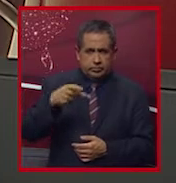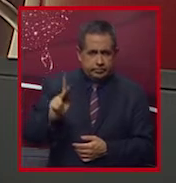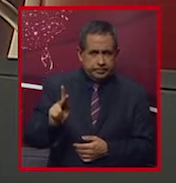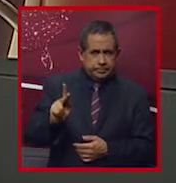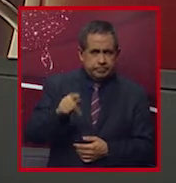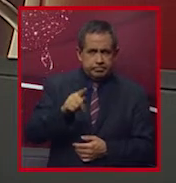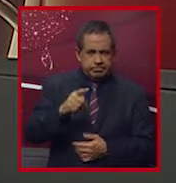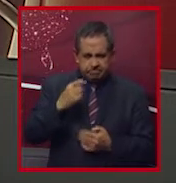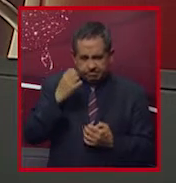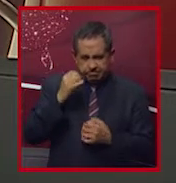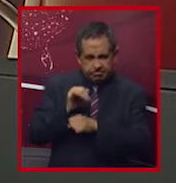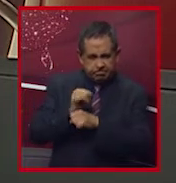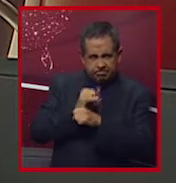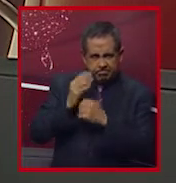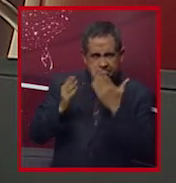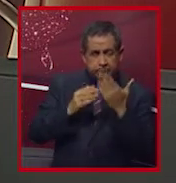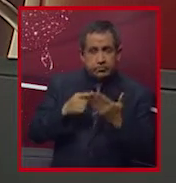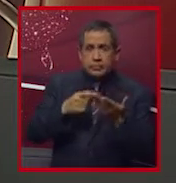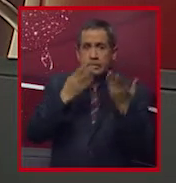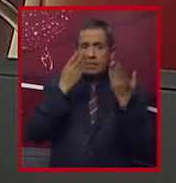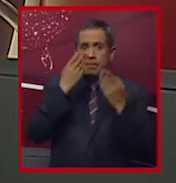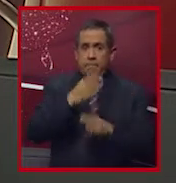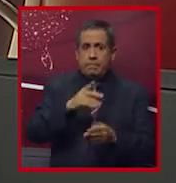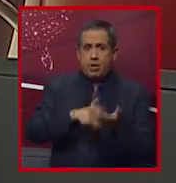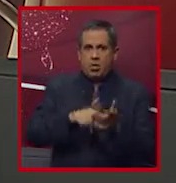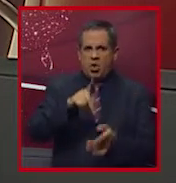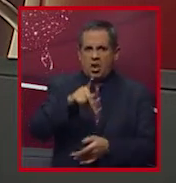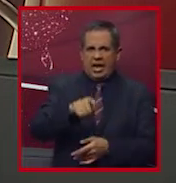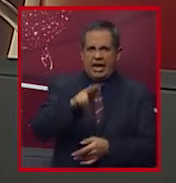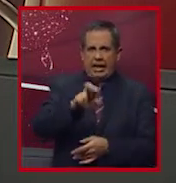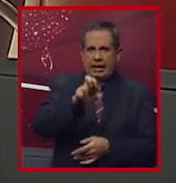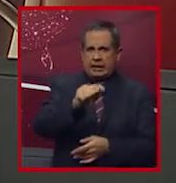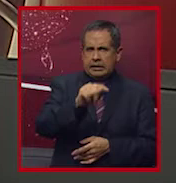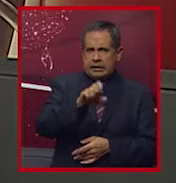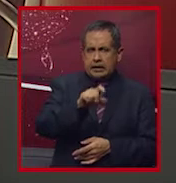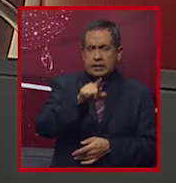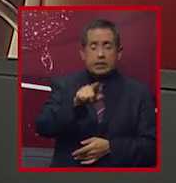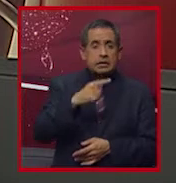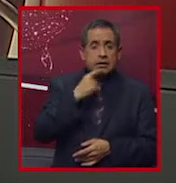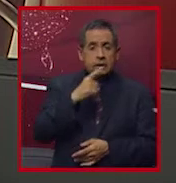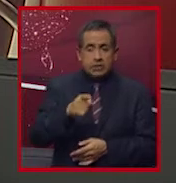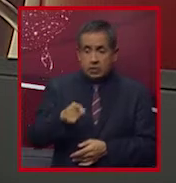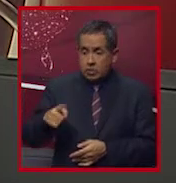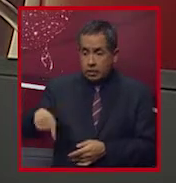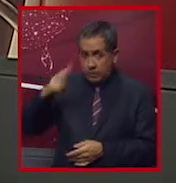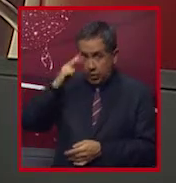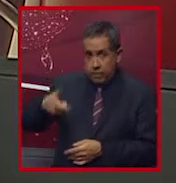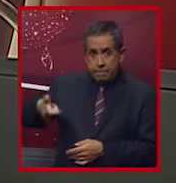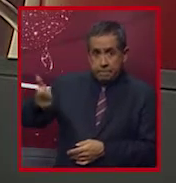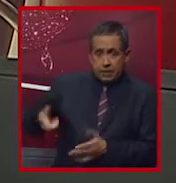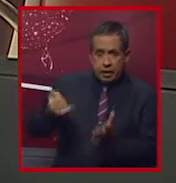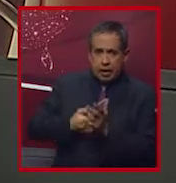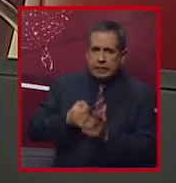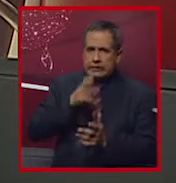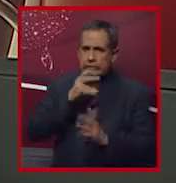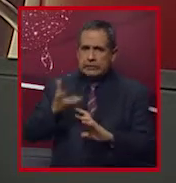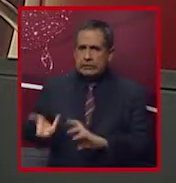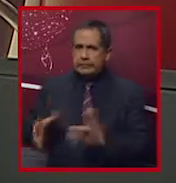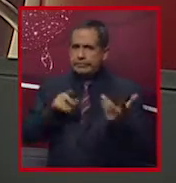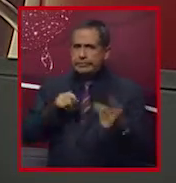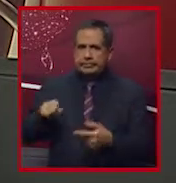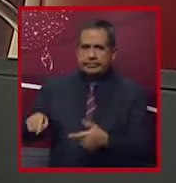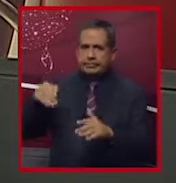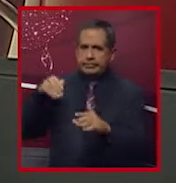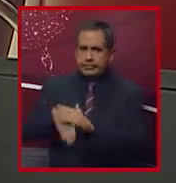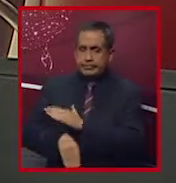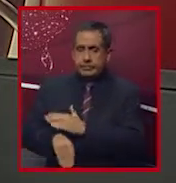Hamrick, analista económico senior de Bankrate, comentó que imponer a México esta cuota arancelaria sería caótico, no solo para la economía mexicana,